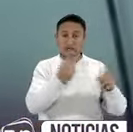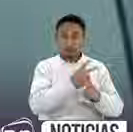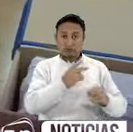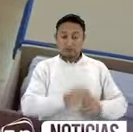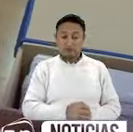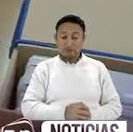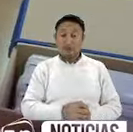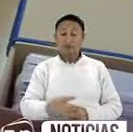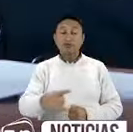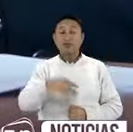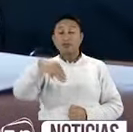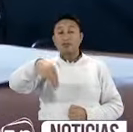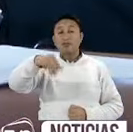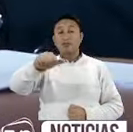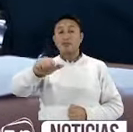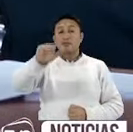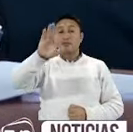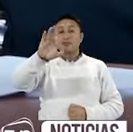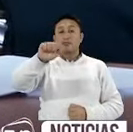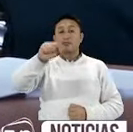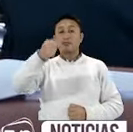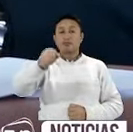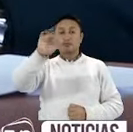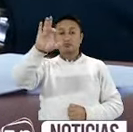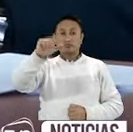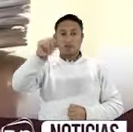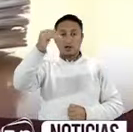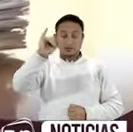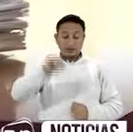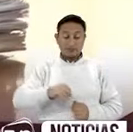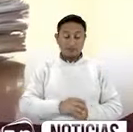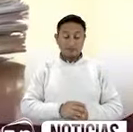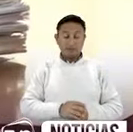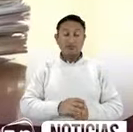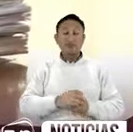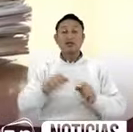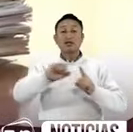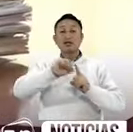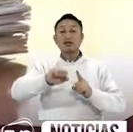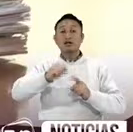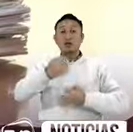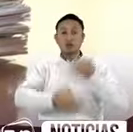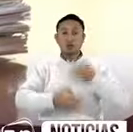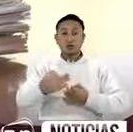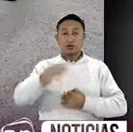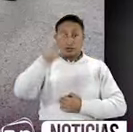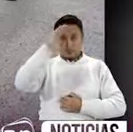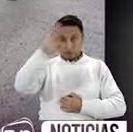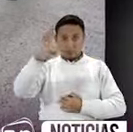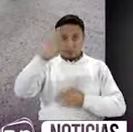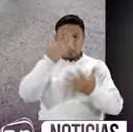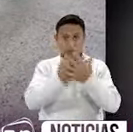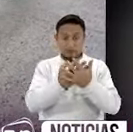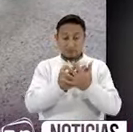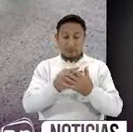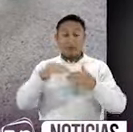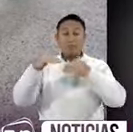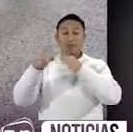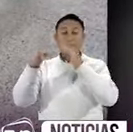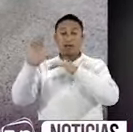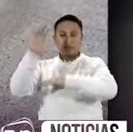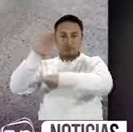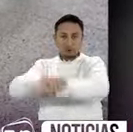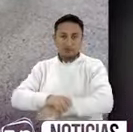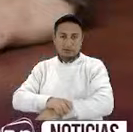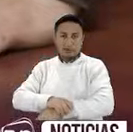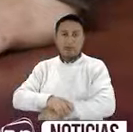sido imputado en el caso Metástasis, que salpicó al sistema de justicia, Policía Nacional y cárceles. En Panamá se logró su detención